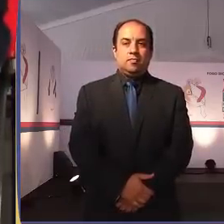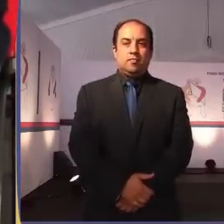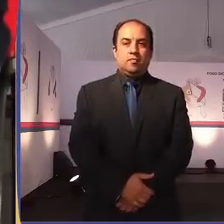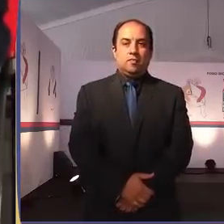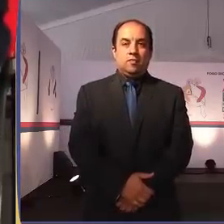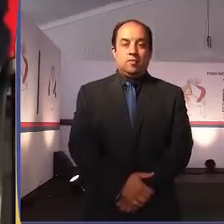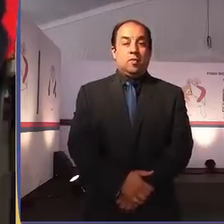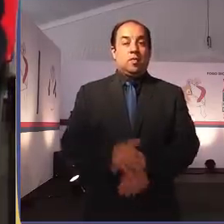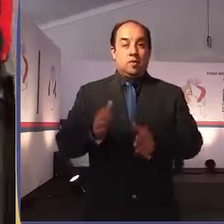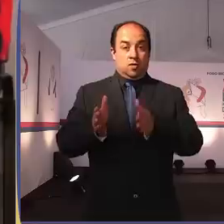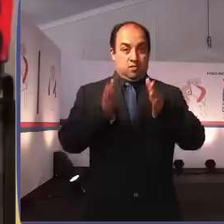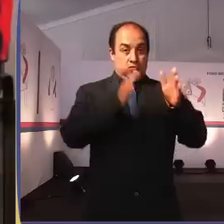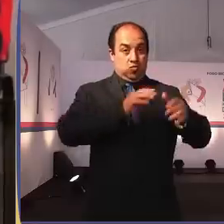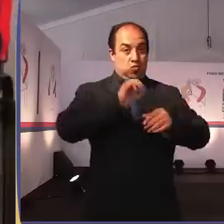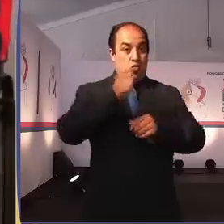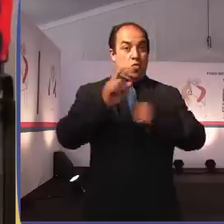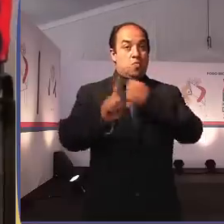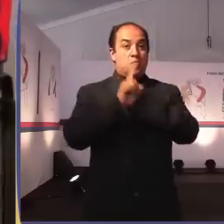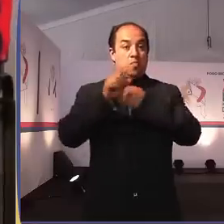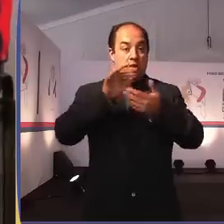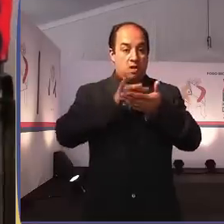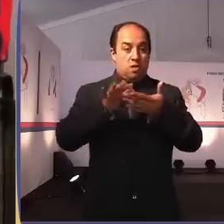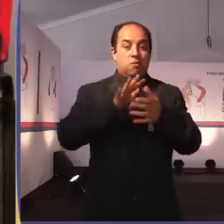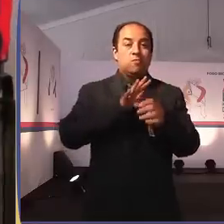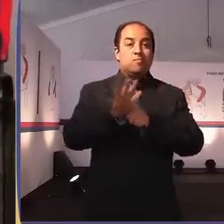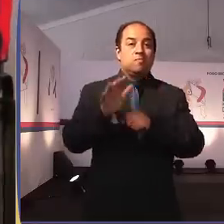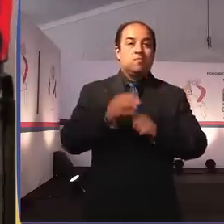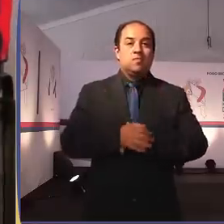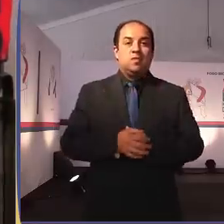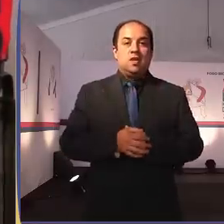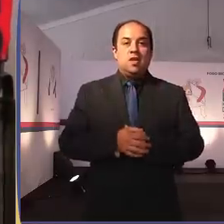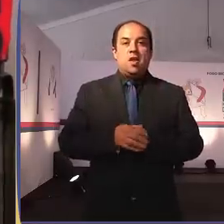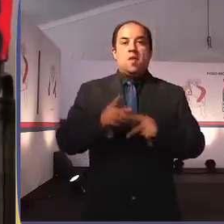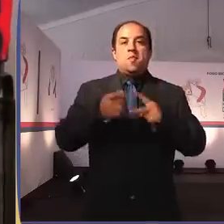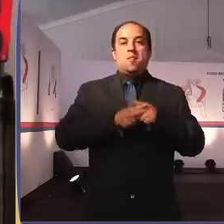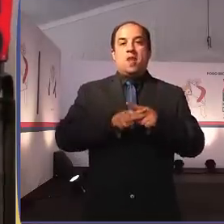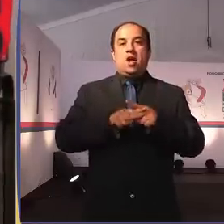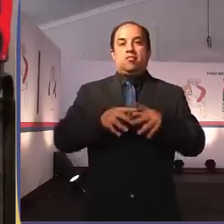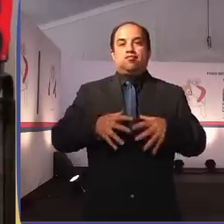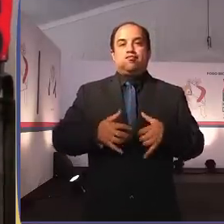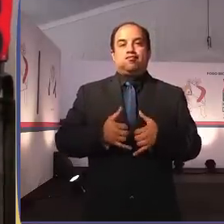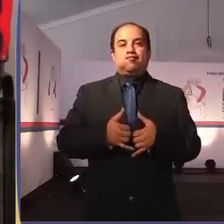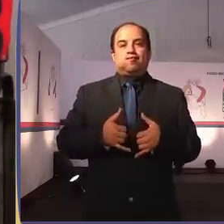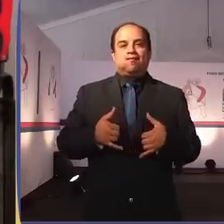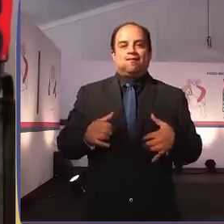Pero fíjense, otro inconveniente de leer es que hace uno panza.